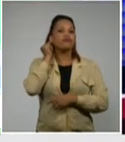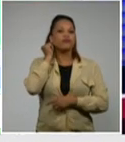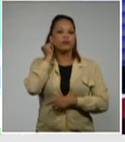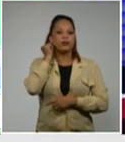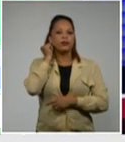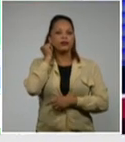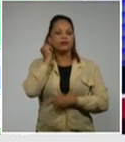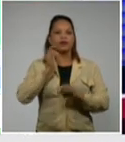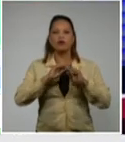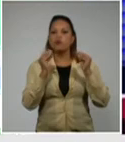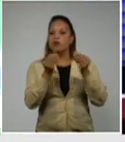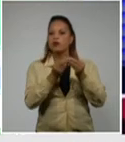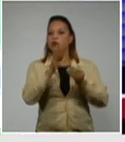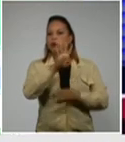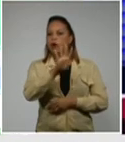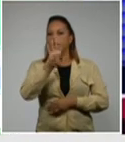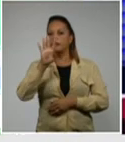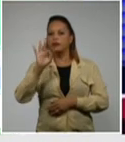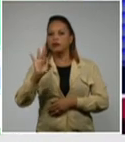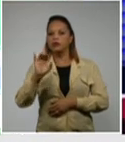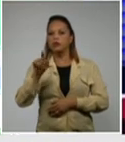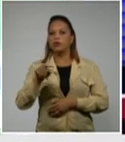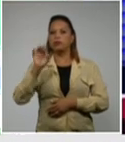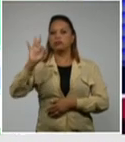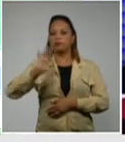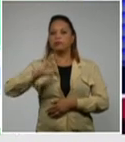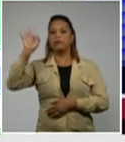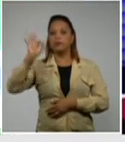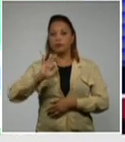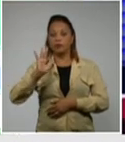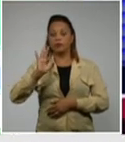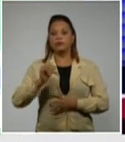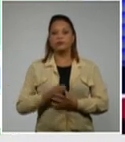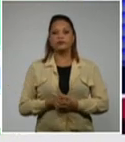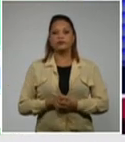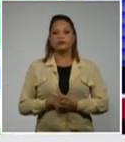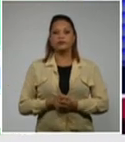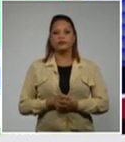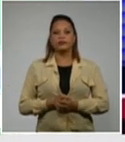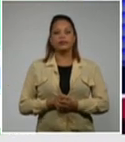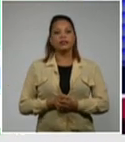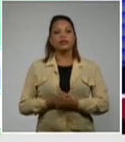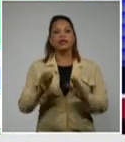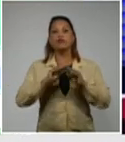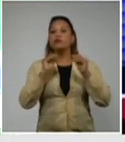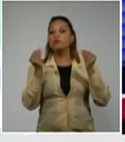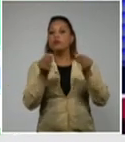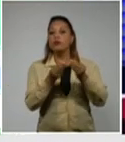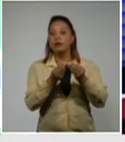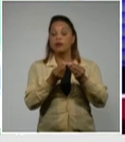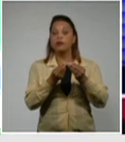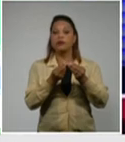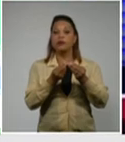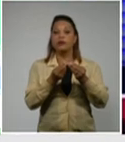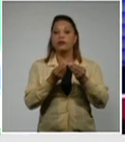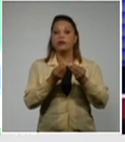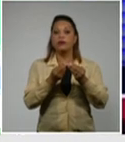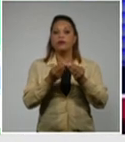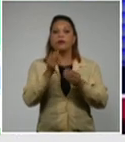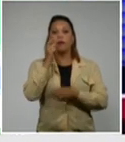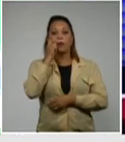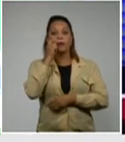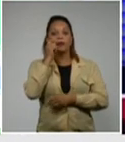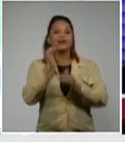acumulado son el 48,8%, y en el acumulado de todas formas el sexo masculino pues es